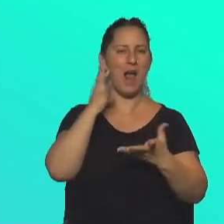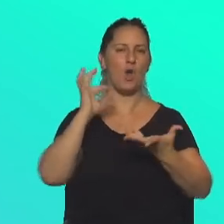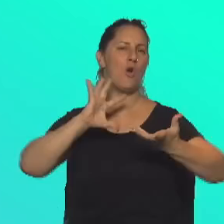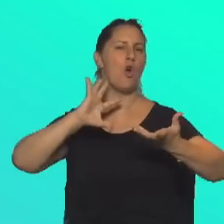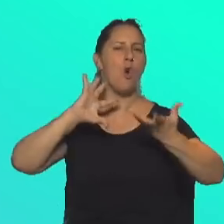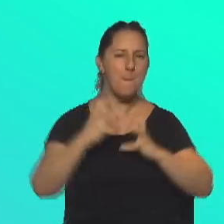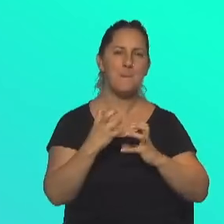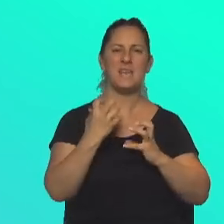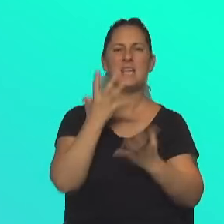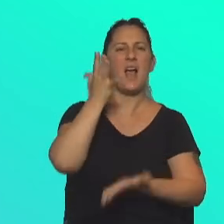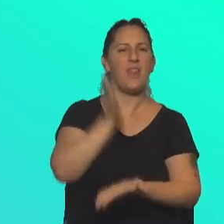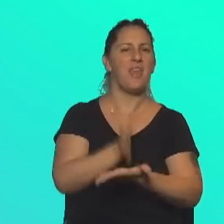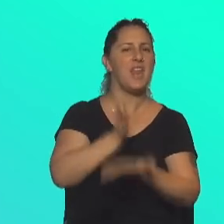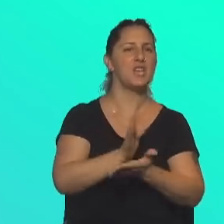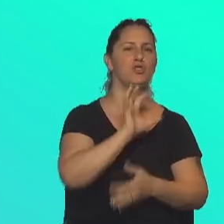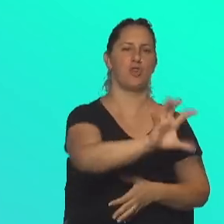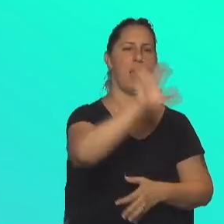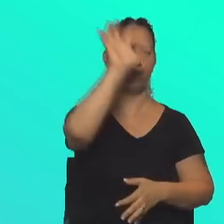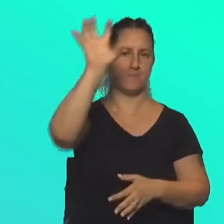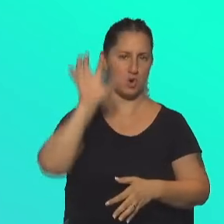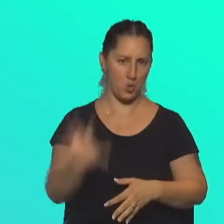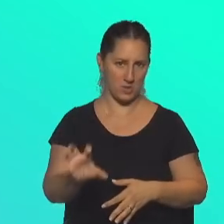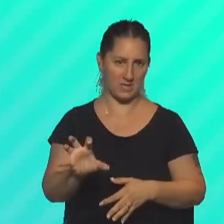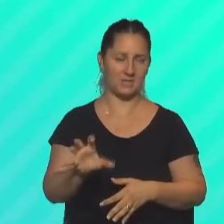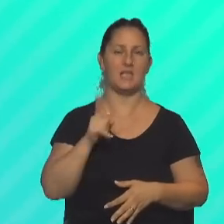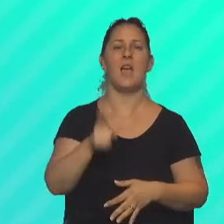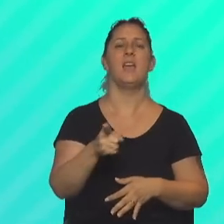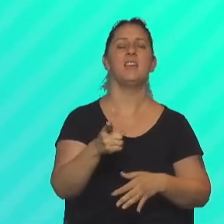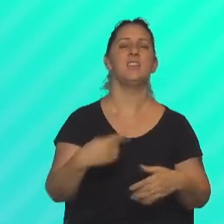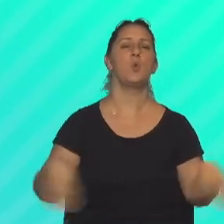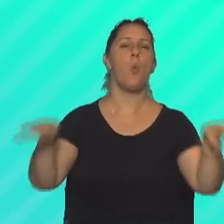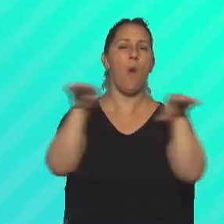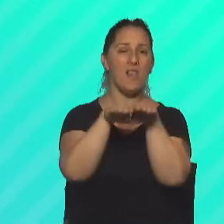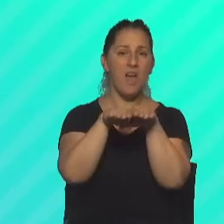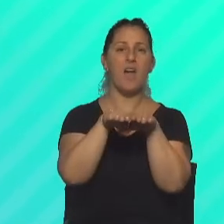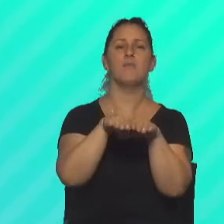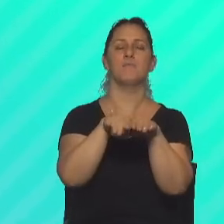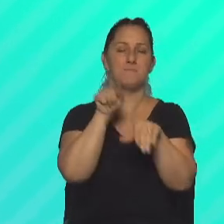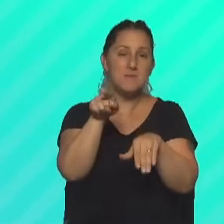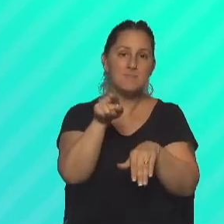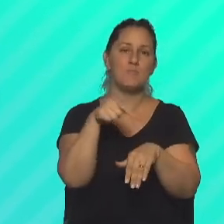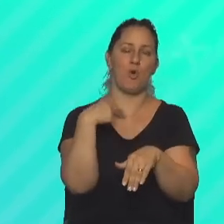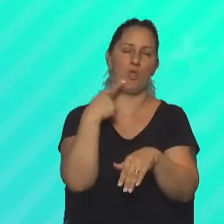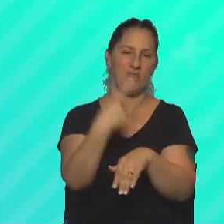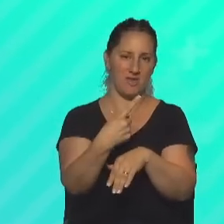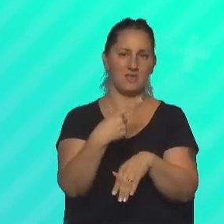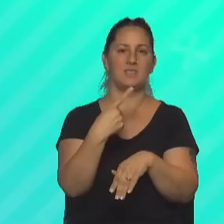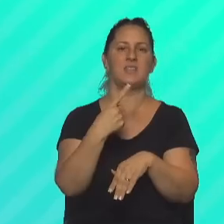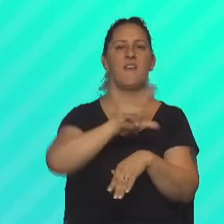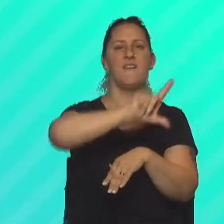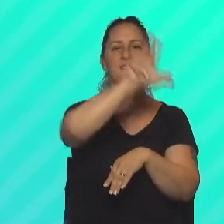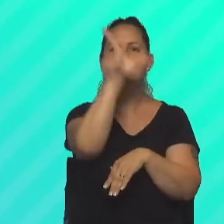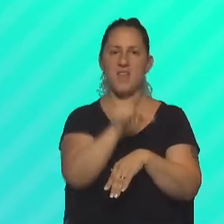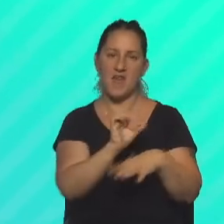legítimos derechos de las provincias argentinas y quiebra la igualdad sobre la cual se asienta el